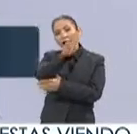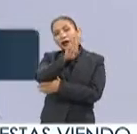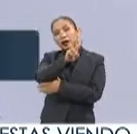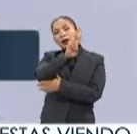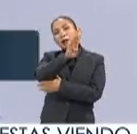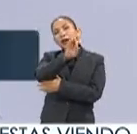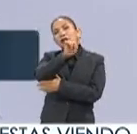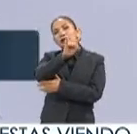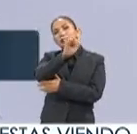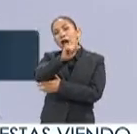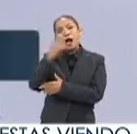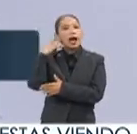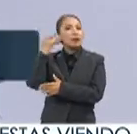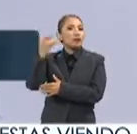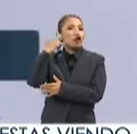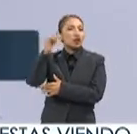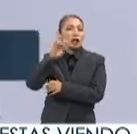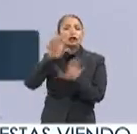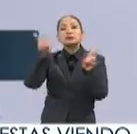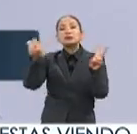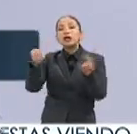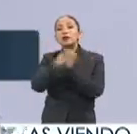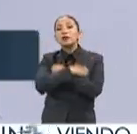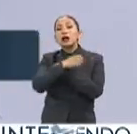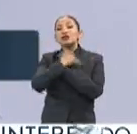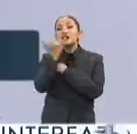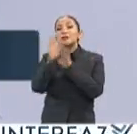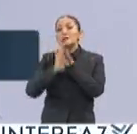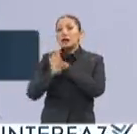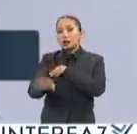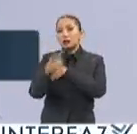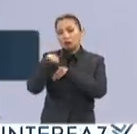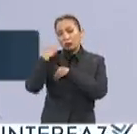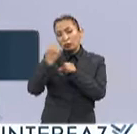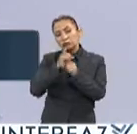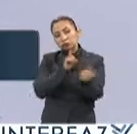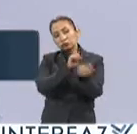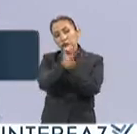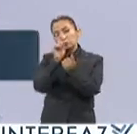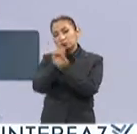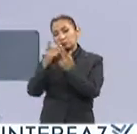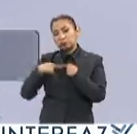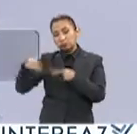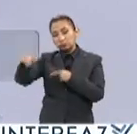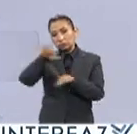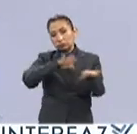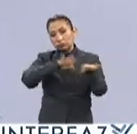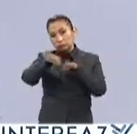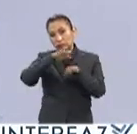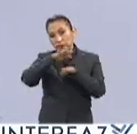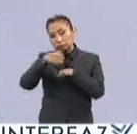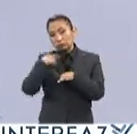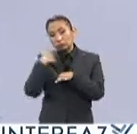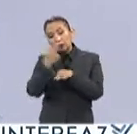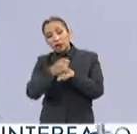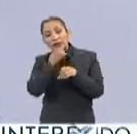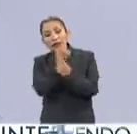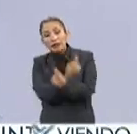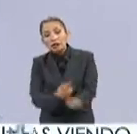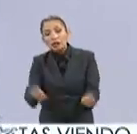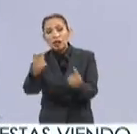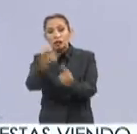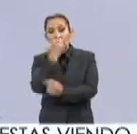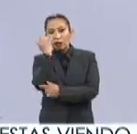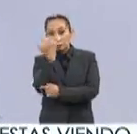en California, respecto a educación y migración, y tuve la oportunidad de platicar con gente que está trabajando de primera mano con niños